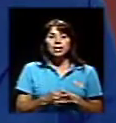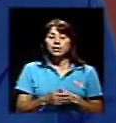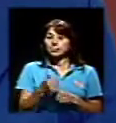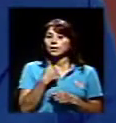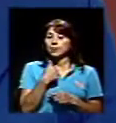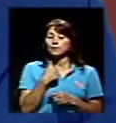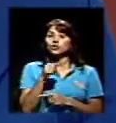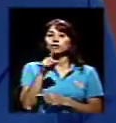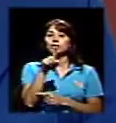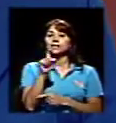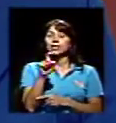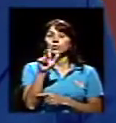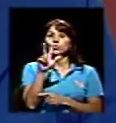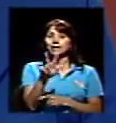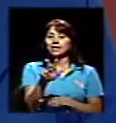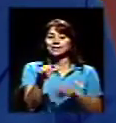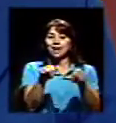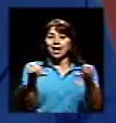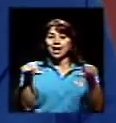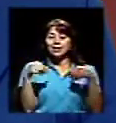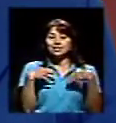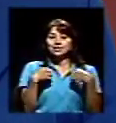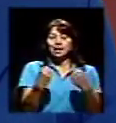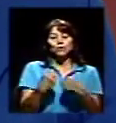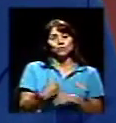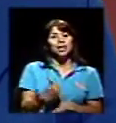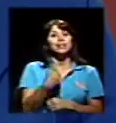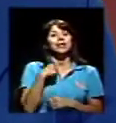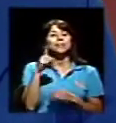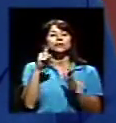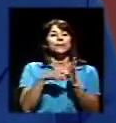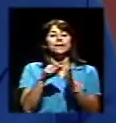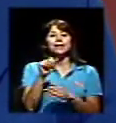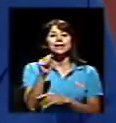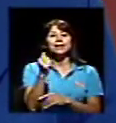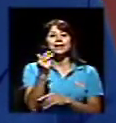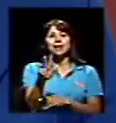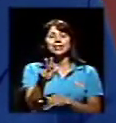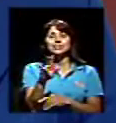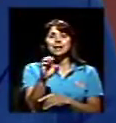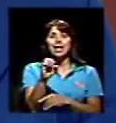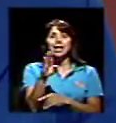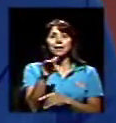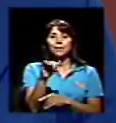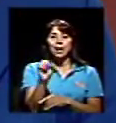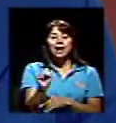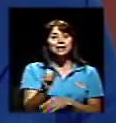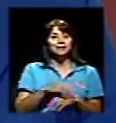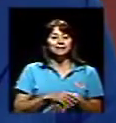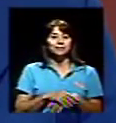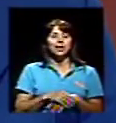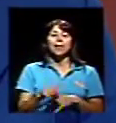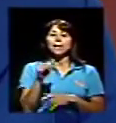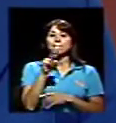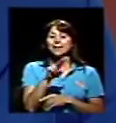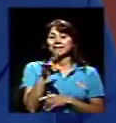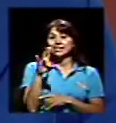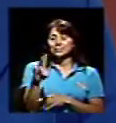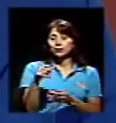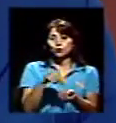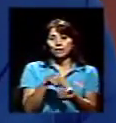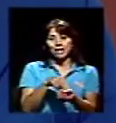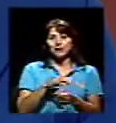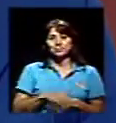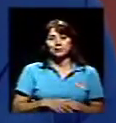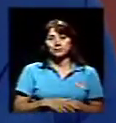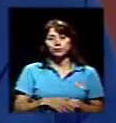103 áreas de salud, 1013 EBAIS, 29 hospitales, de manera que es una institución, además